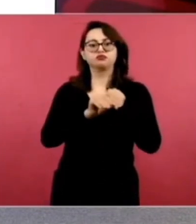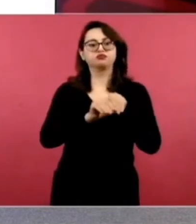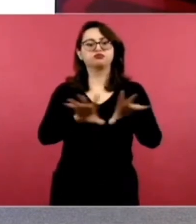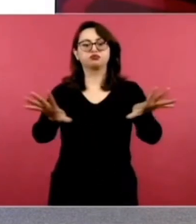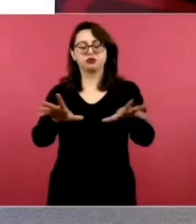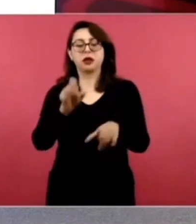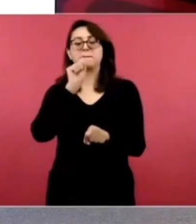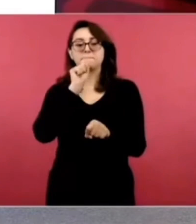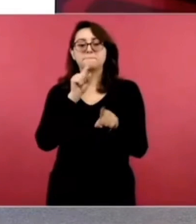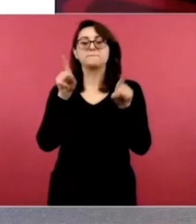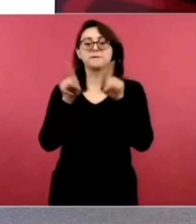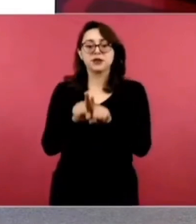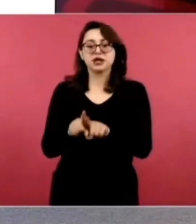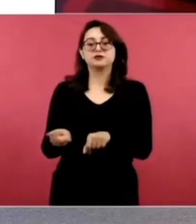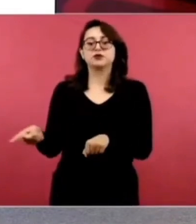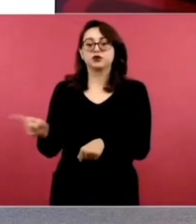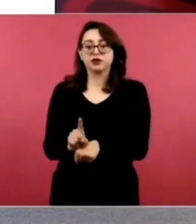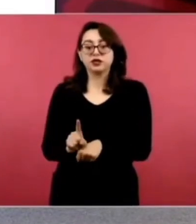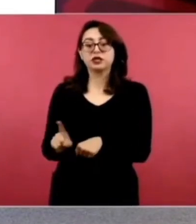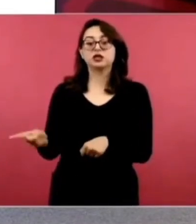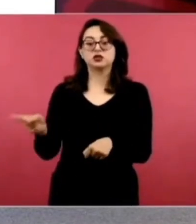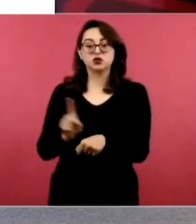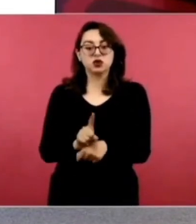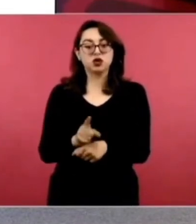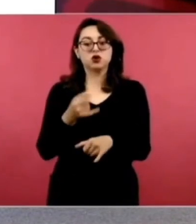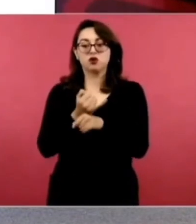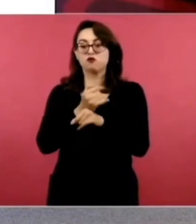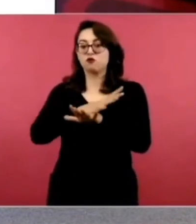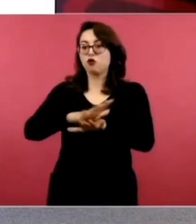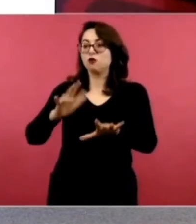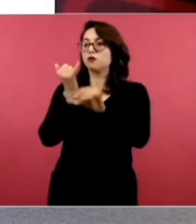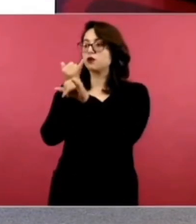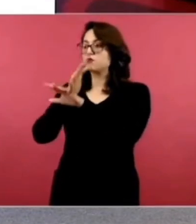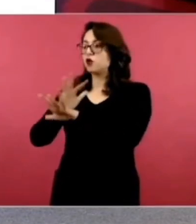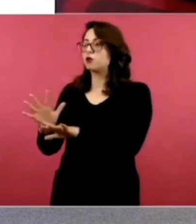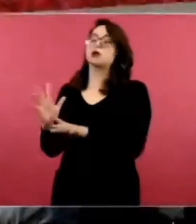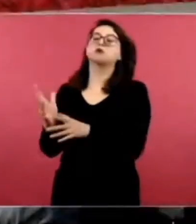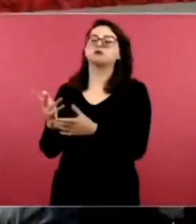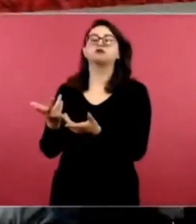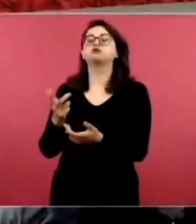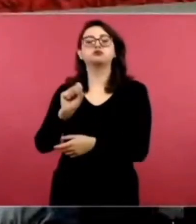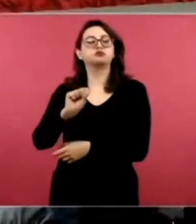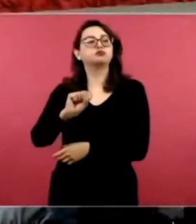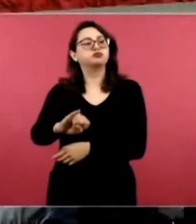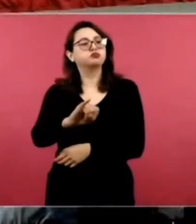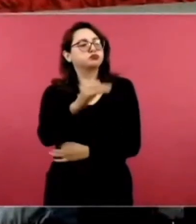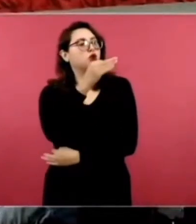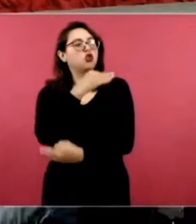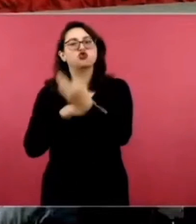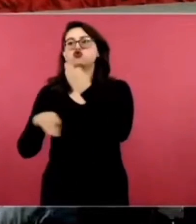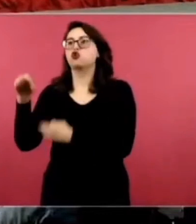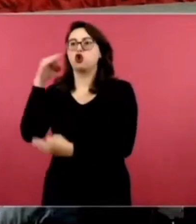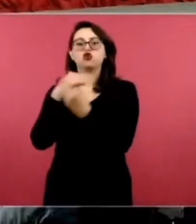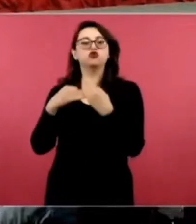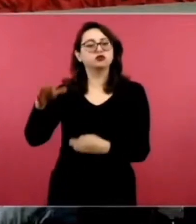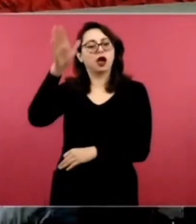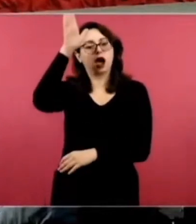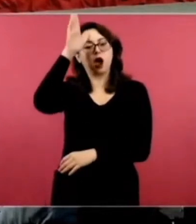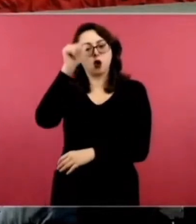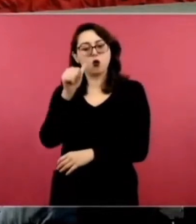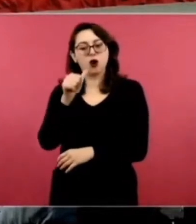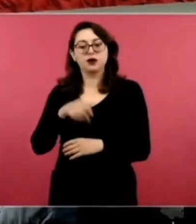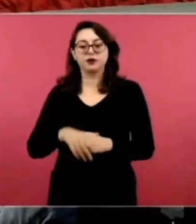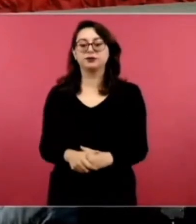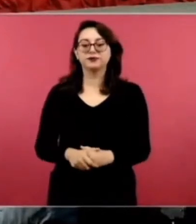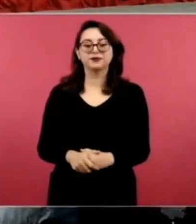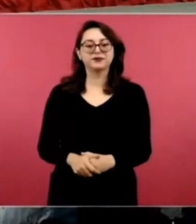lo confirman día a día los informes enviados por las direcciones de educación en los estados y territorios. Muy